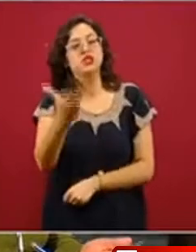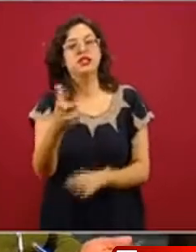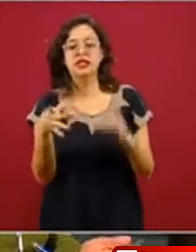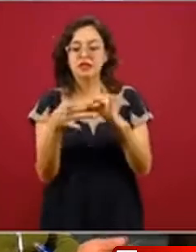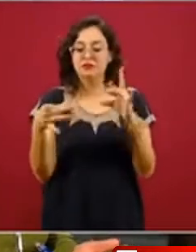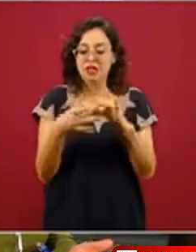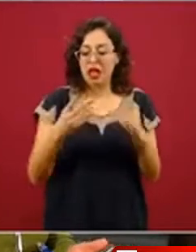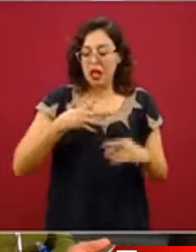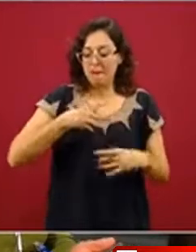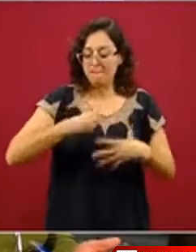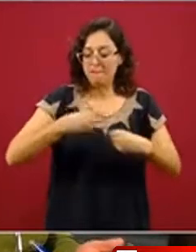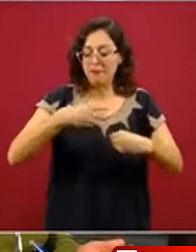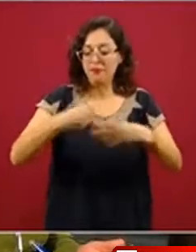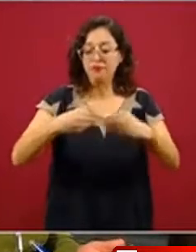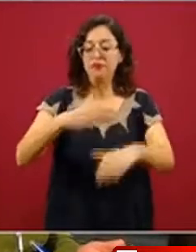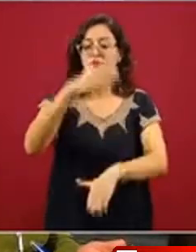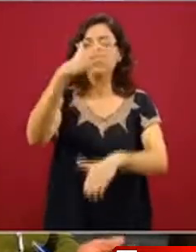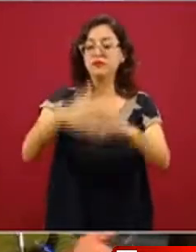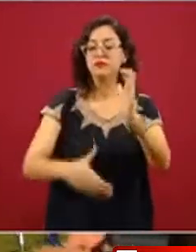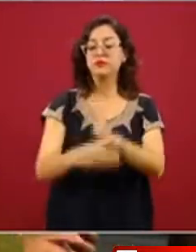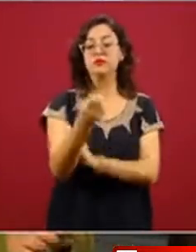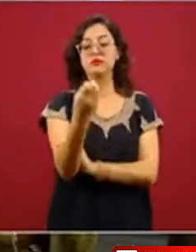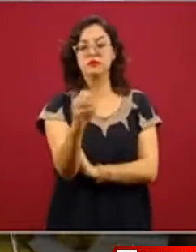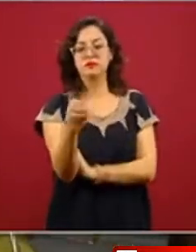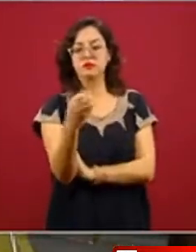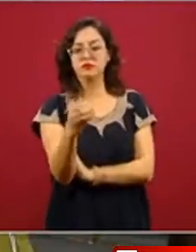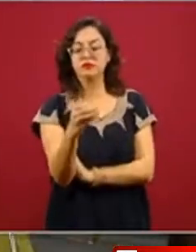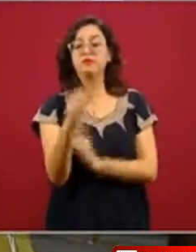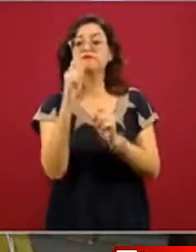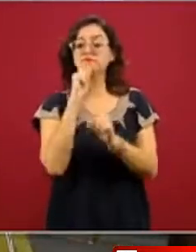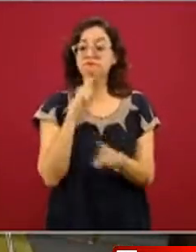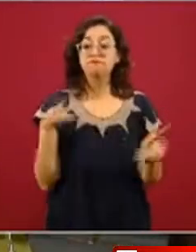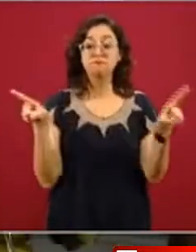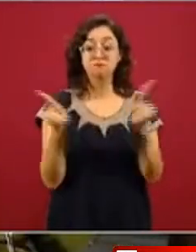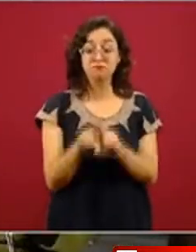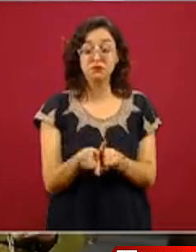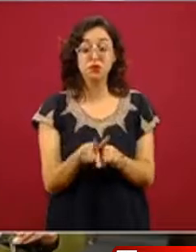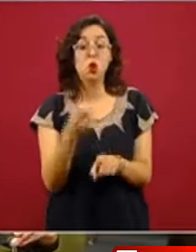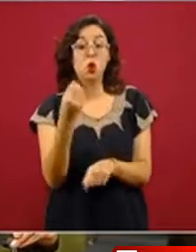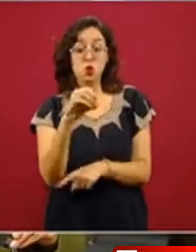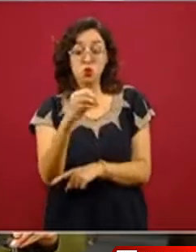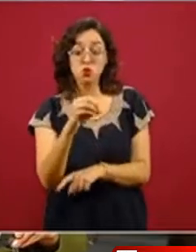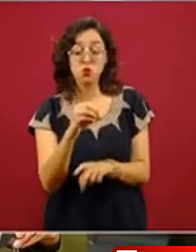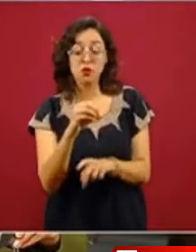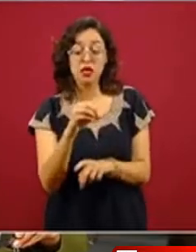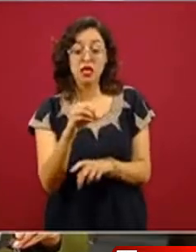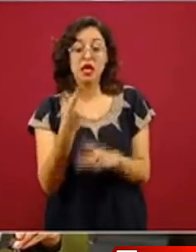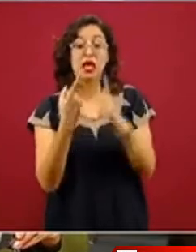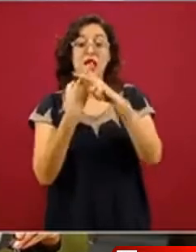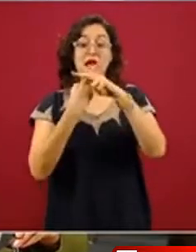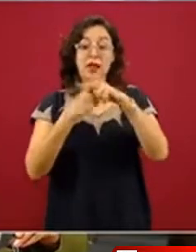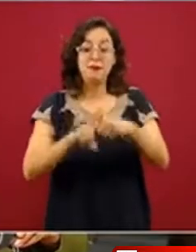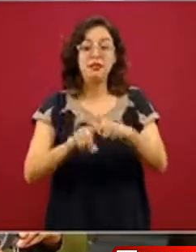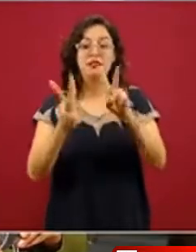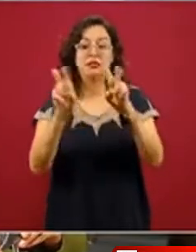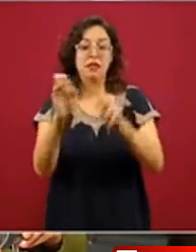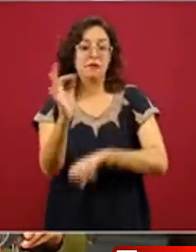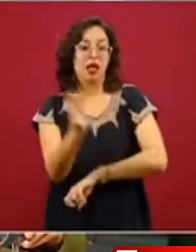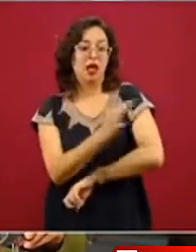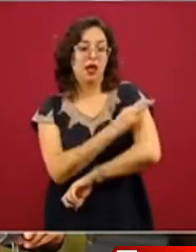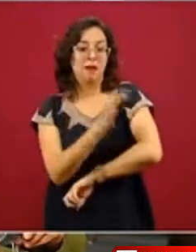esta pandemia va a culminar en el mes de octubre. También ese mes de octubre es cuando comenzaba la cuestión de las